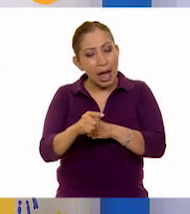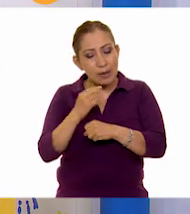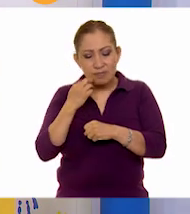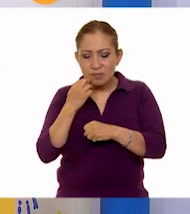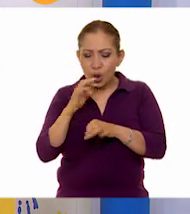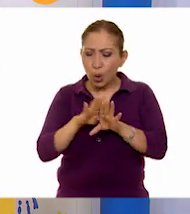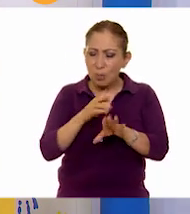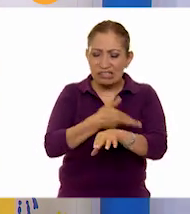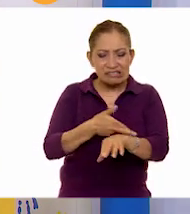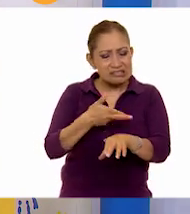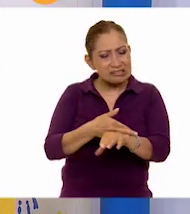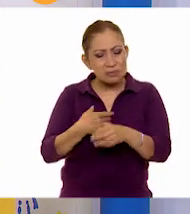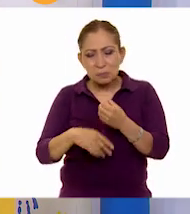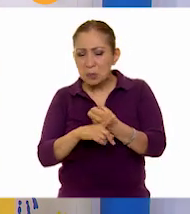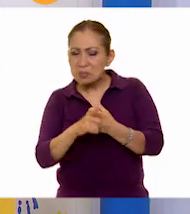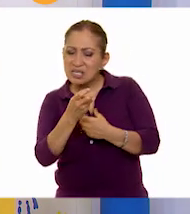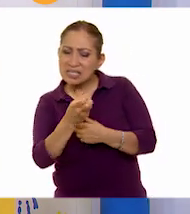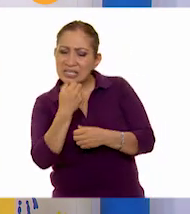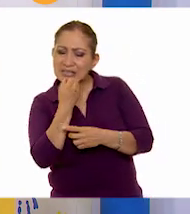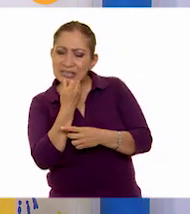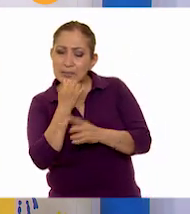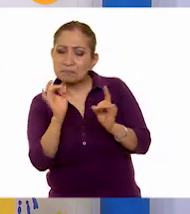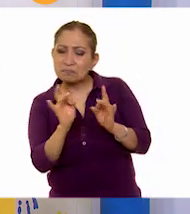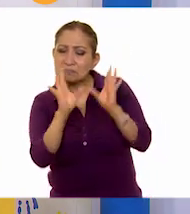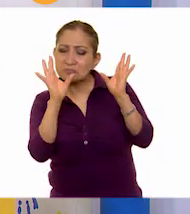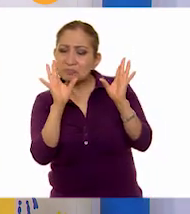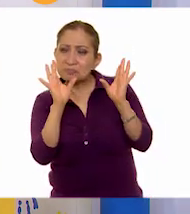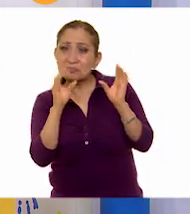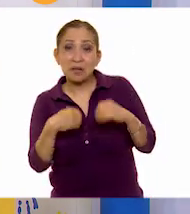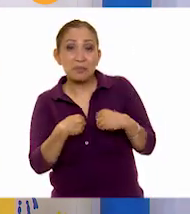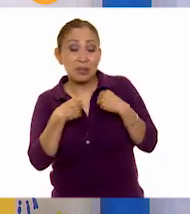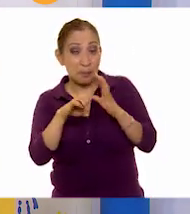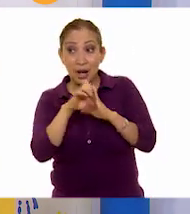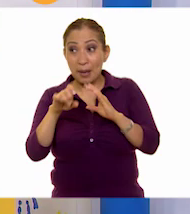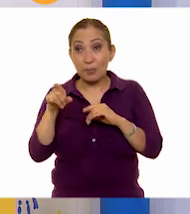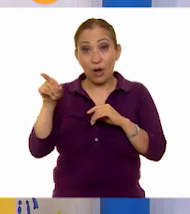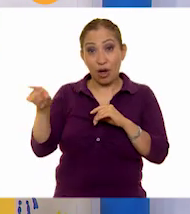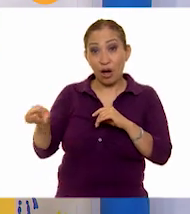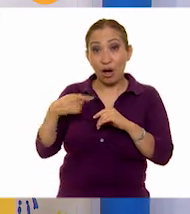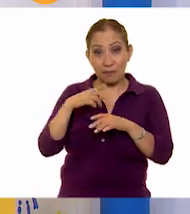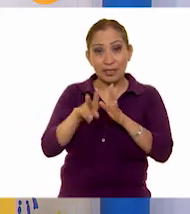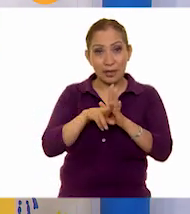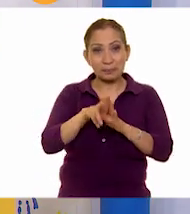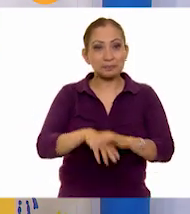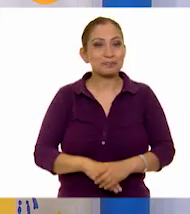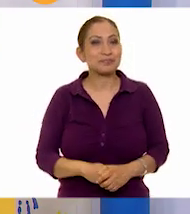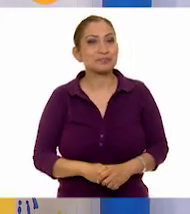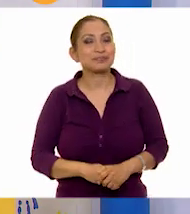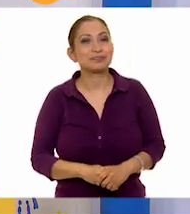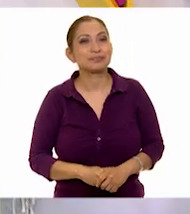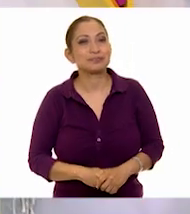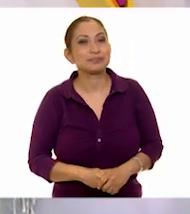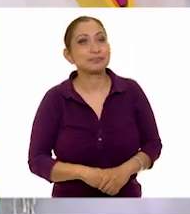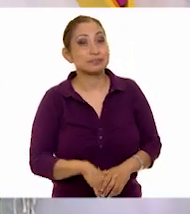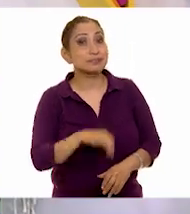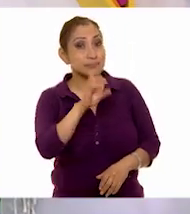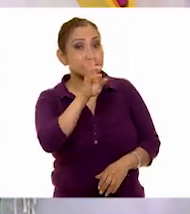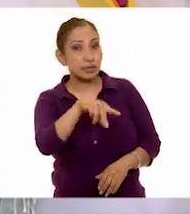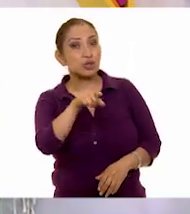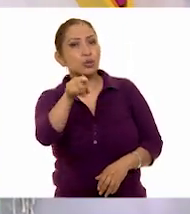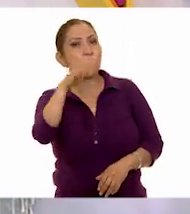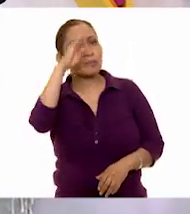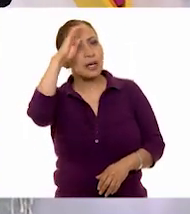resolver diferentes situaciones que se nos van presentando, como el ejemplo de este video. Sí,